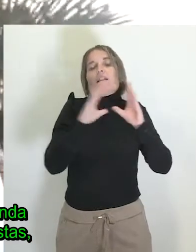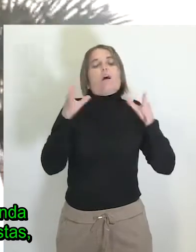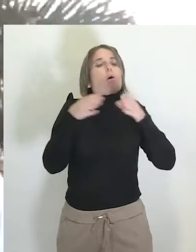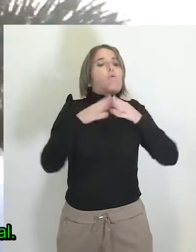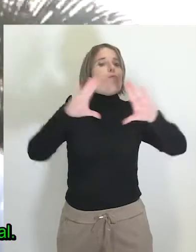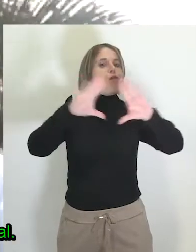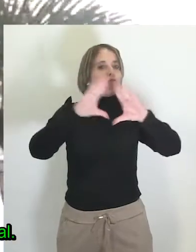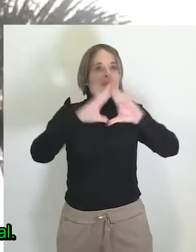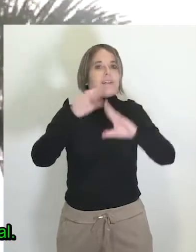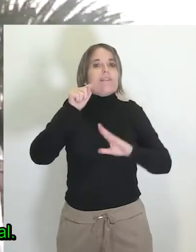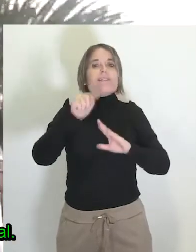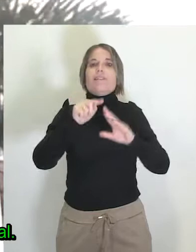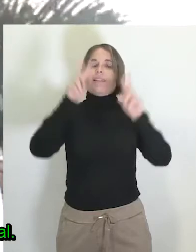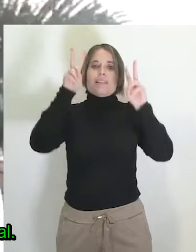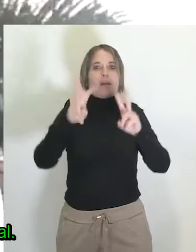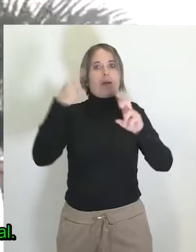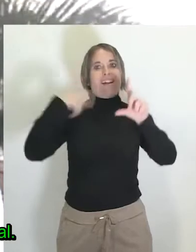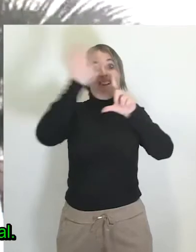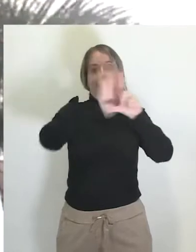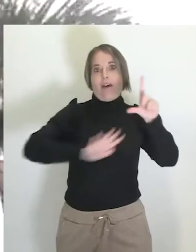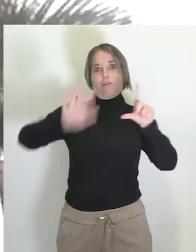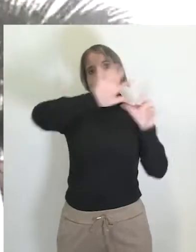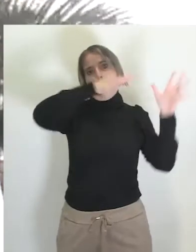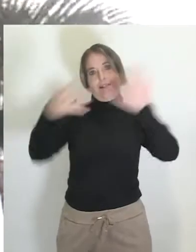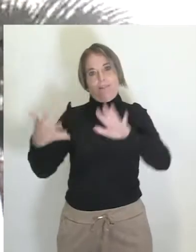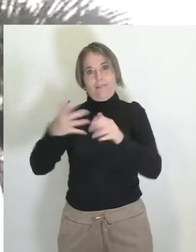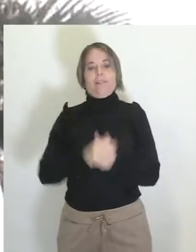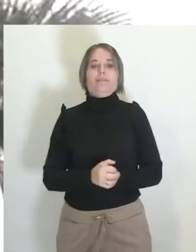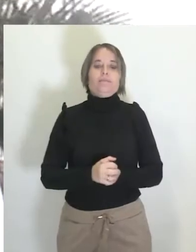de la feminista y se convirtió en una cuestión más nacional.